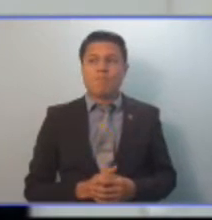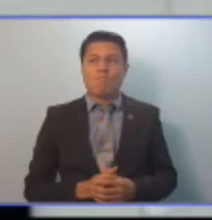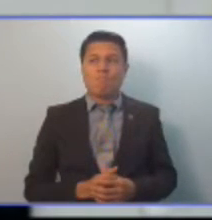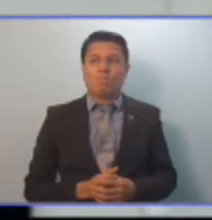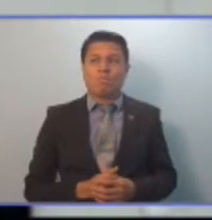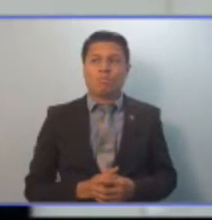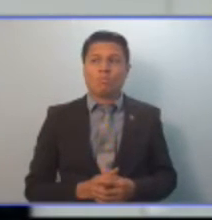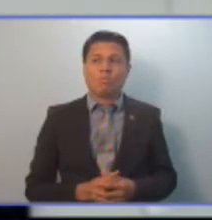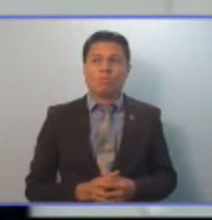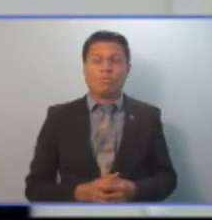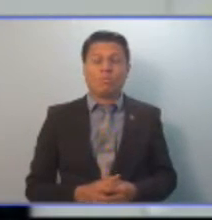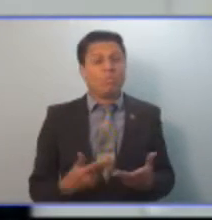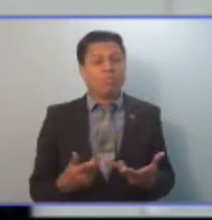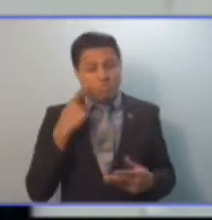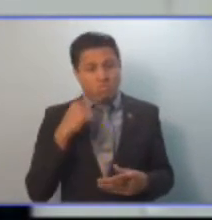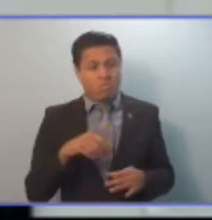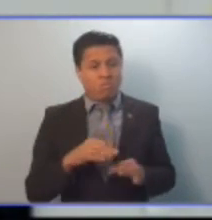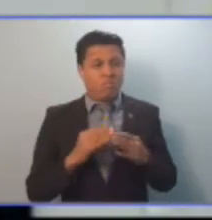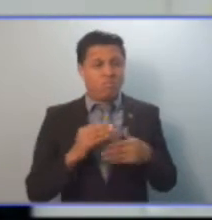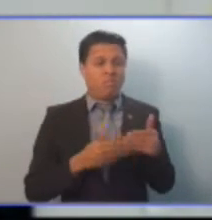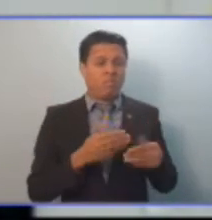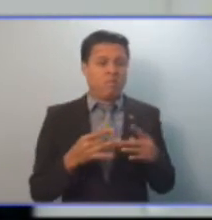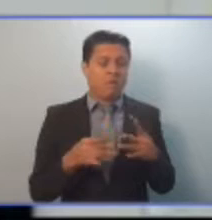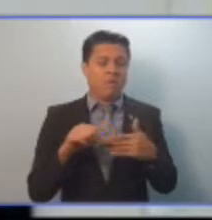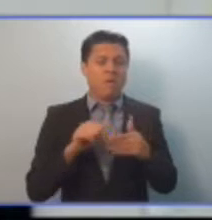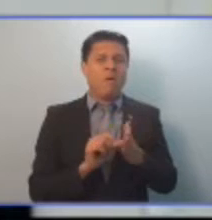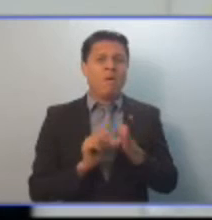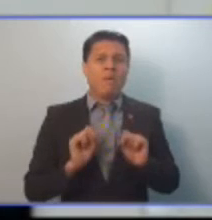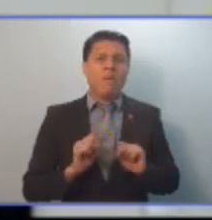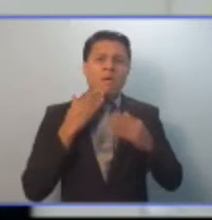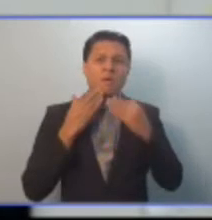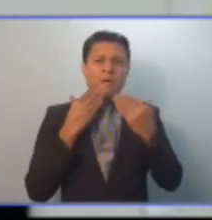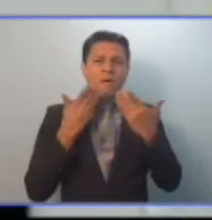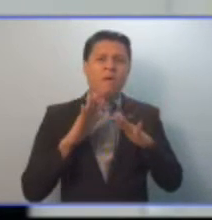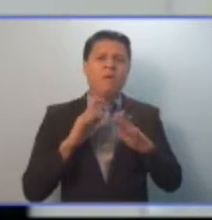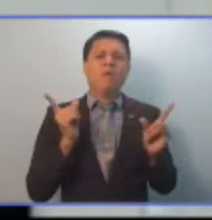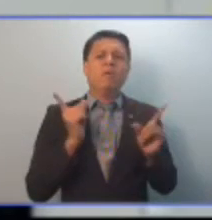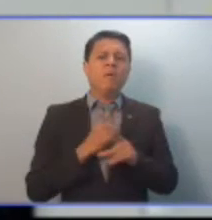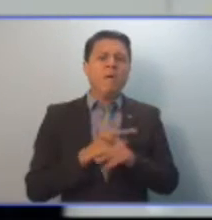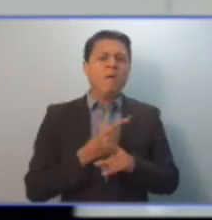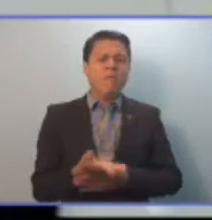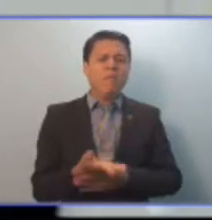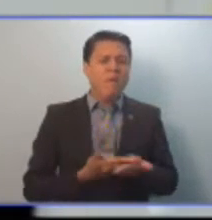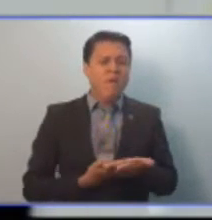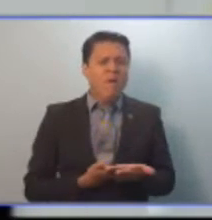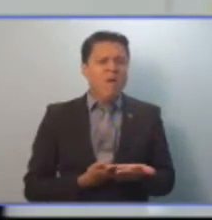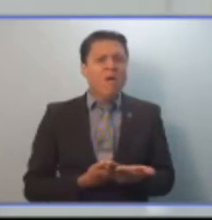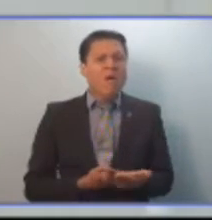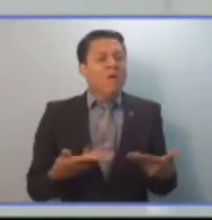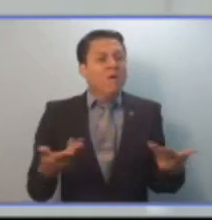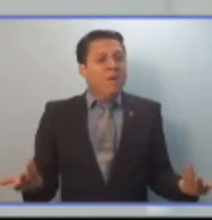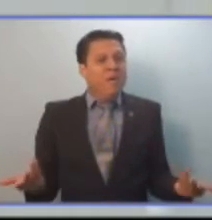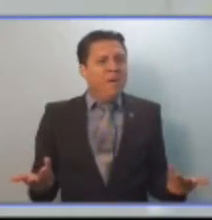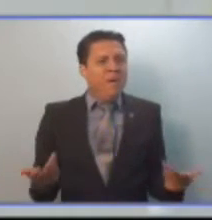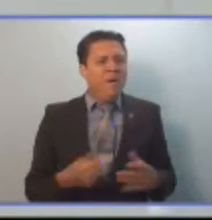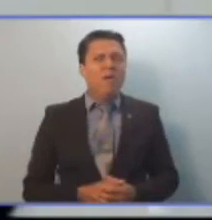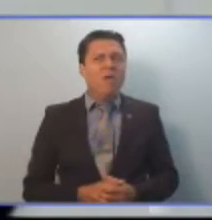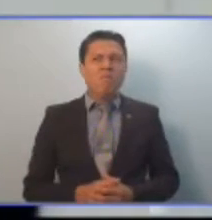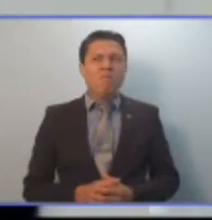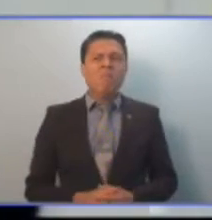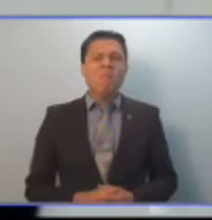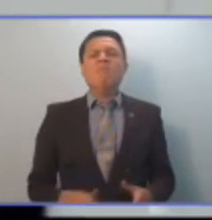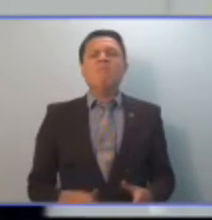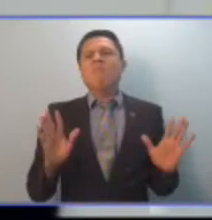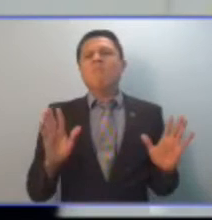en donde la configuración legislativa ha cambiado, en el sentido de que ya